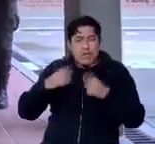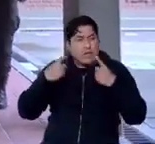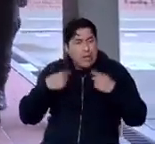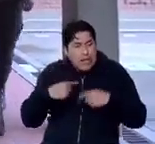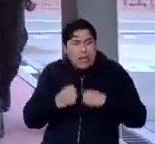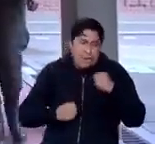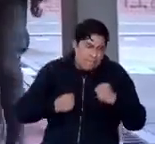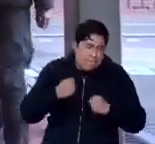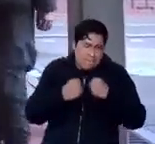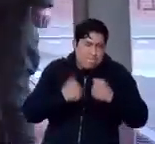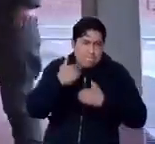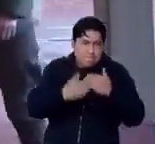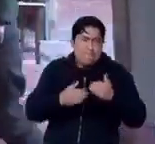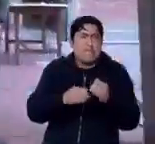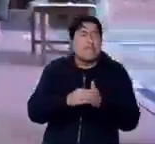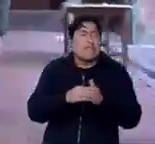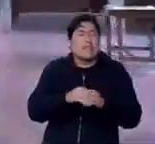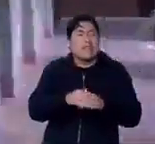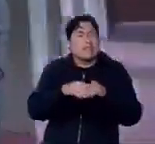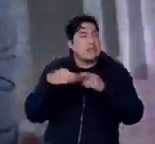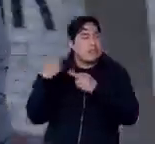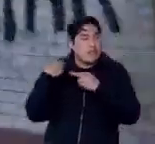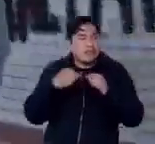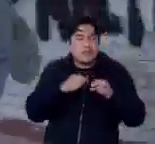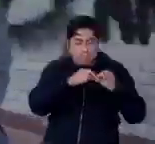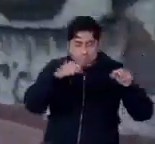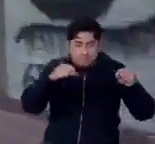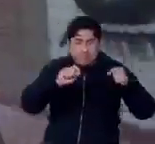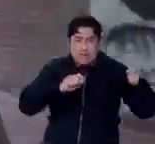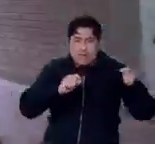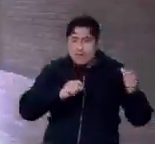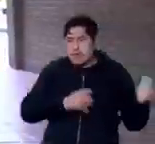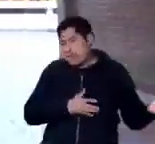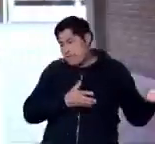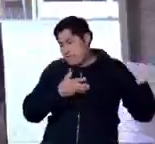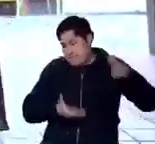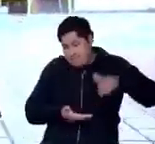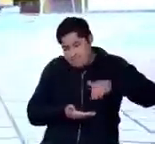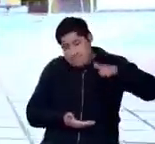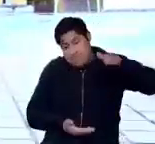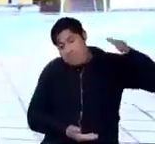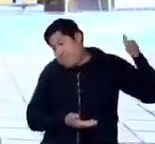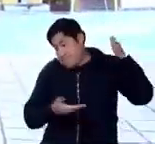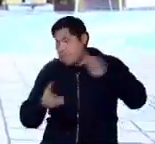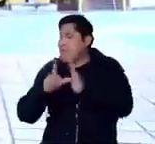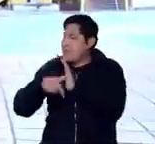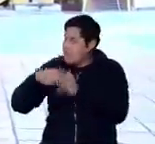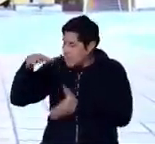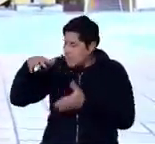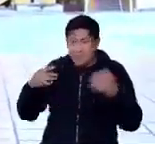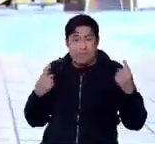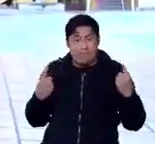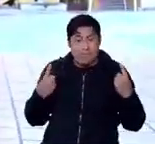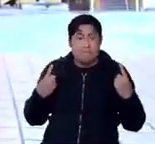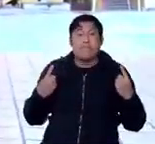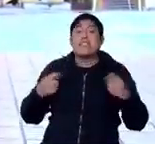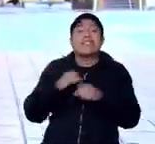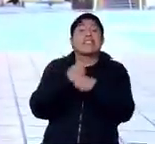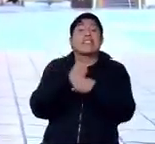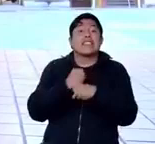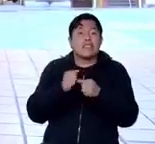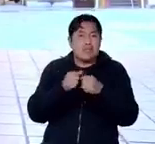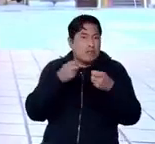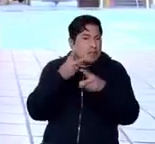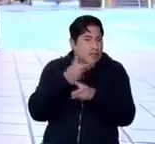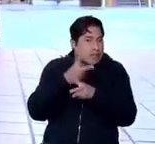cómputo departamental para la entrega del sobre A, luego al centro departamental logístico para la entrega de la maleta electoral. Ambas entregas